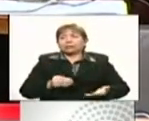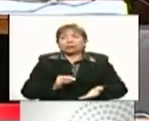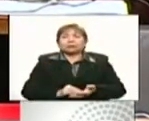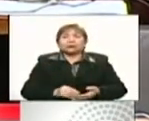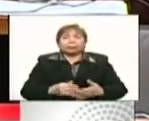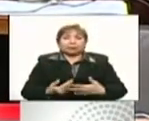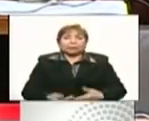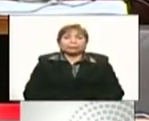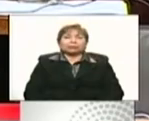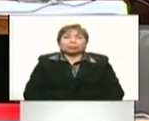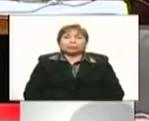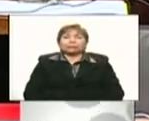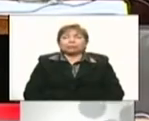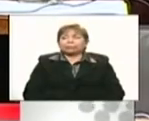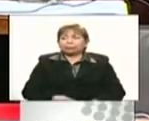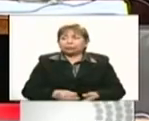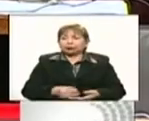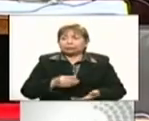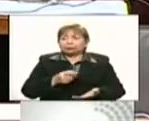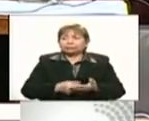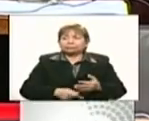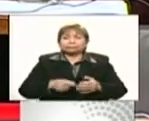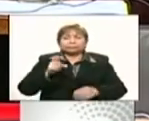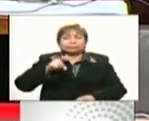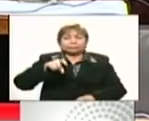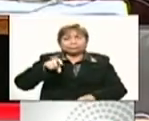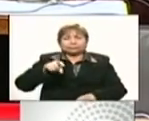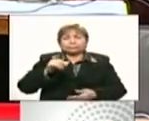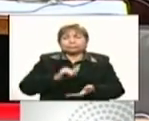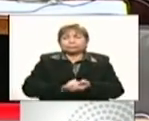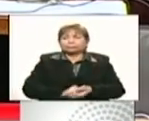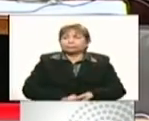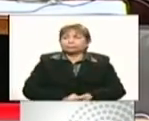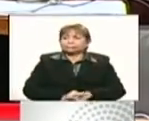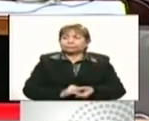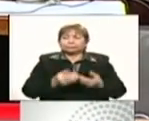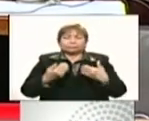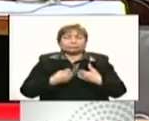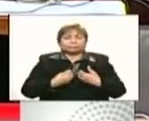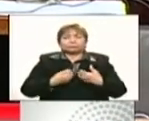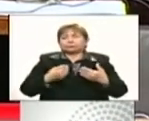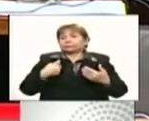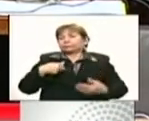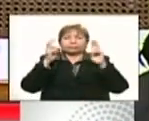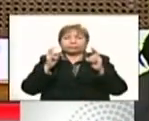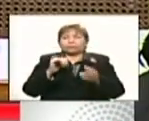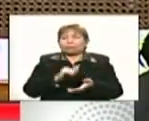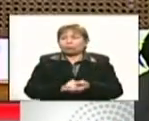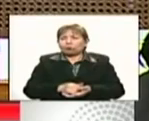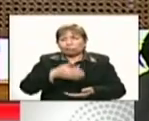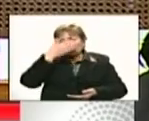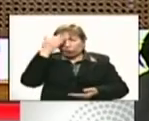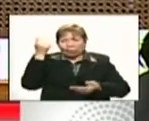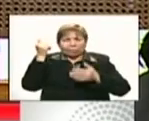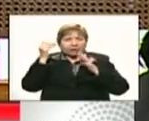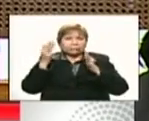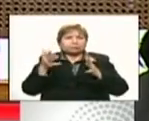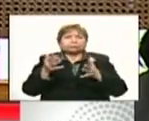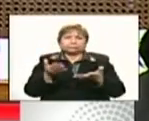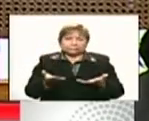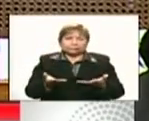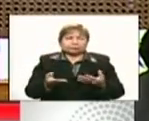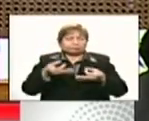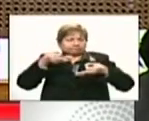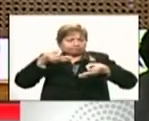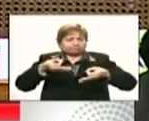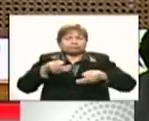y las personas que están en los partidos políticos queriendo ser activos en este tema del referéndum, y sigan lo que establece la